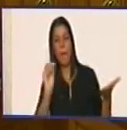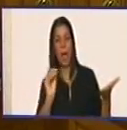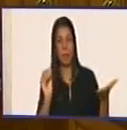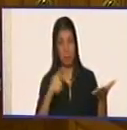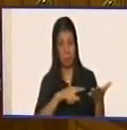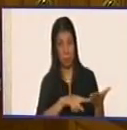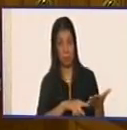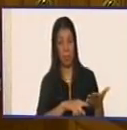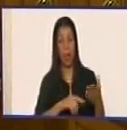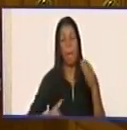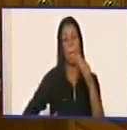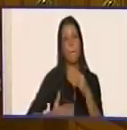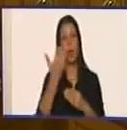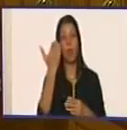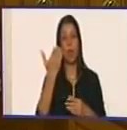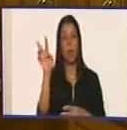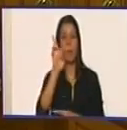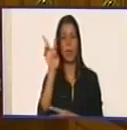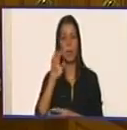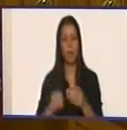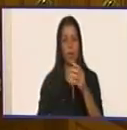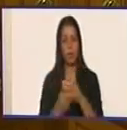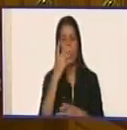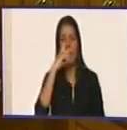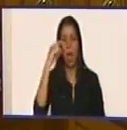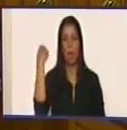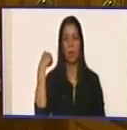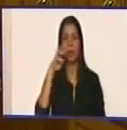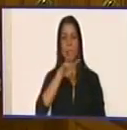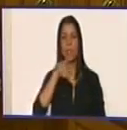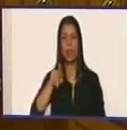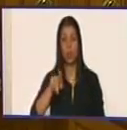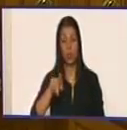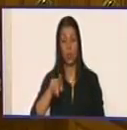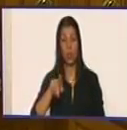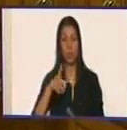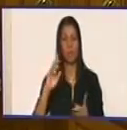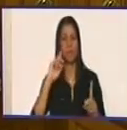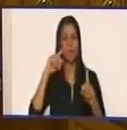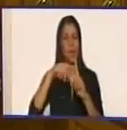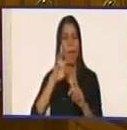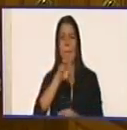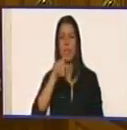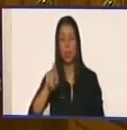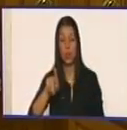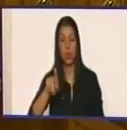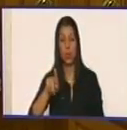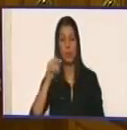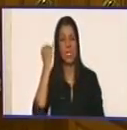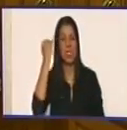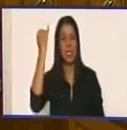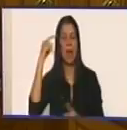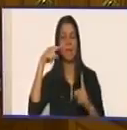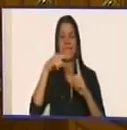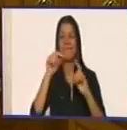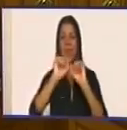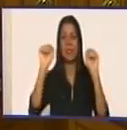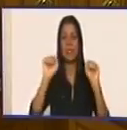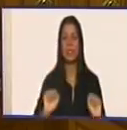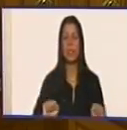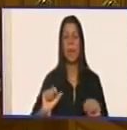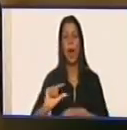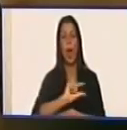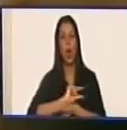modelo de la sociedad originaria de Venezuela del siglo XXI está concebido con el criterio de un sistema de